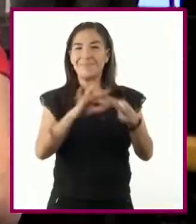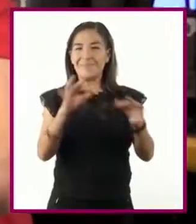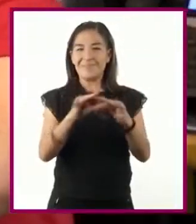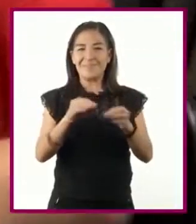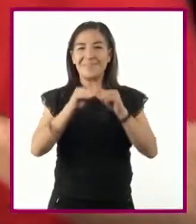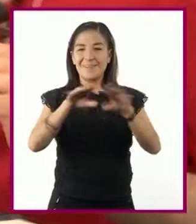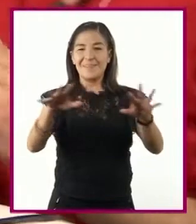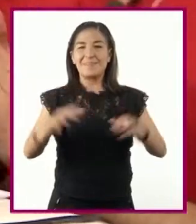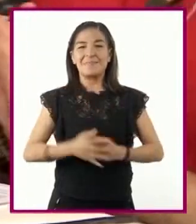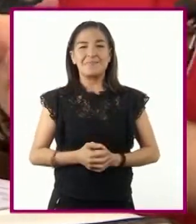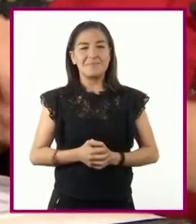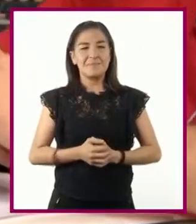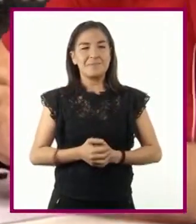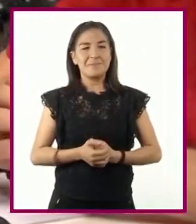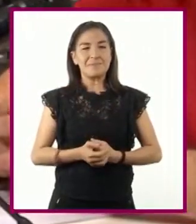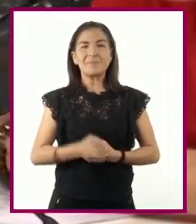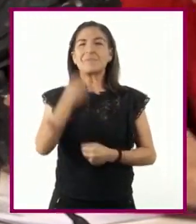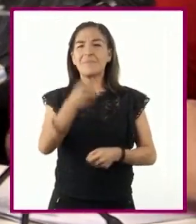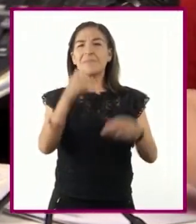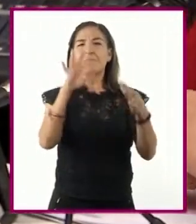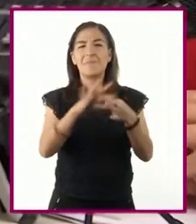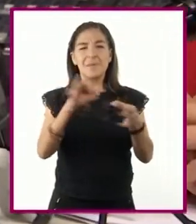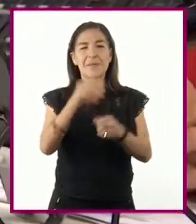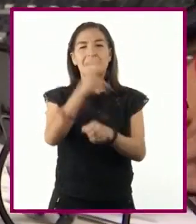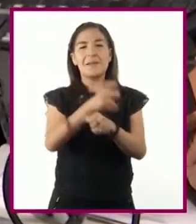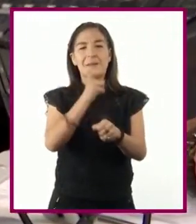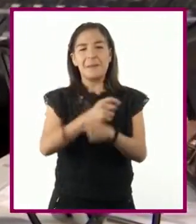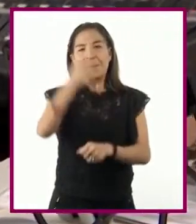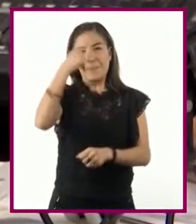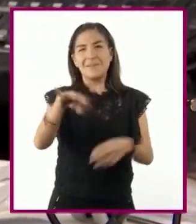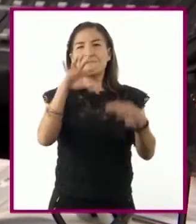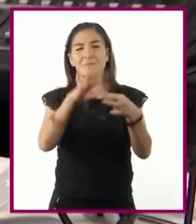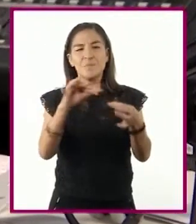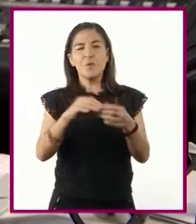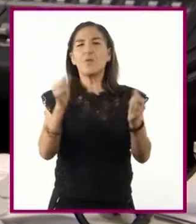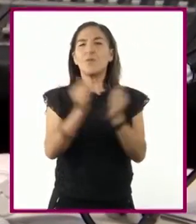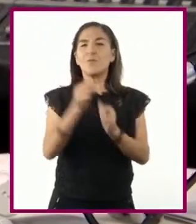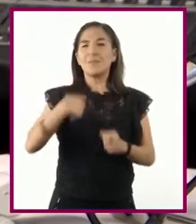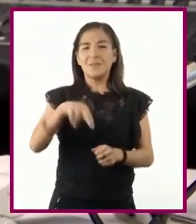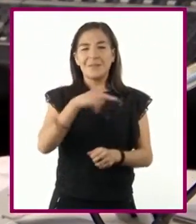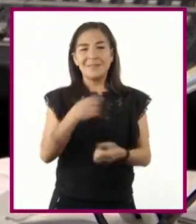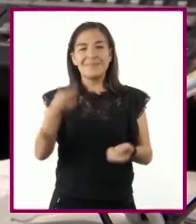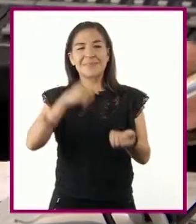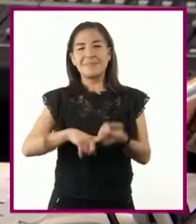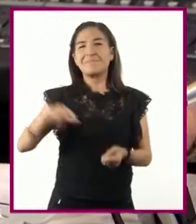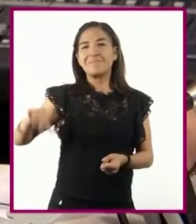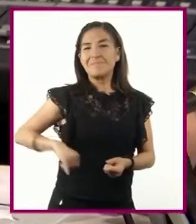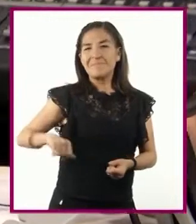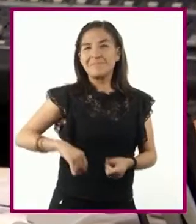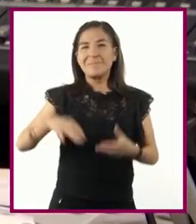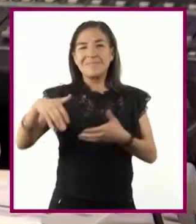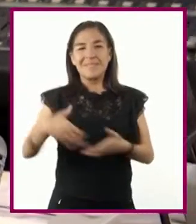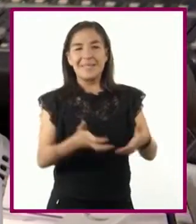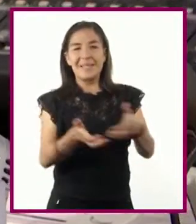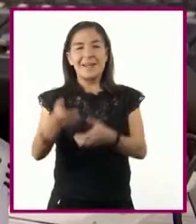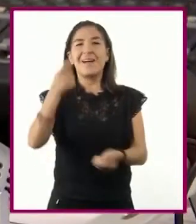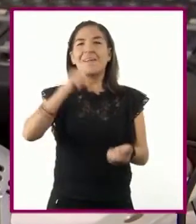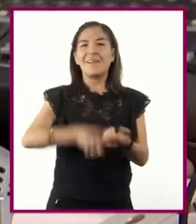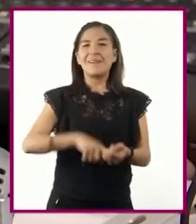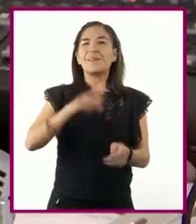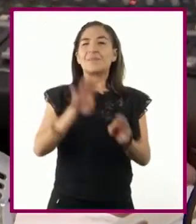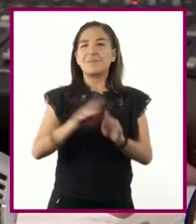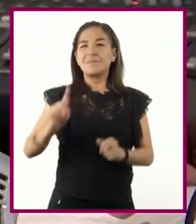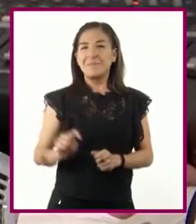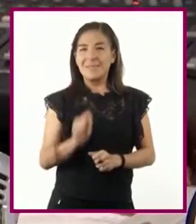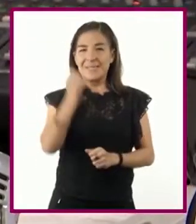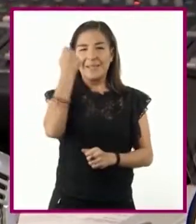transmisión. En esta emisión, los invitamos a transitar con nosotros por los interesantes caminos de las